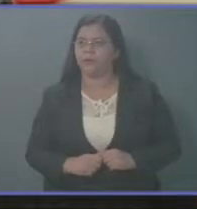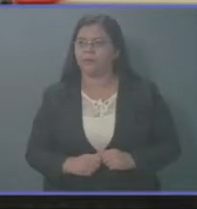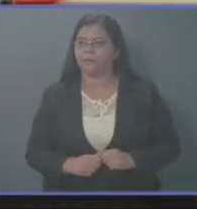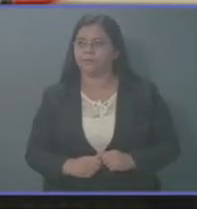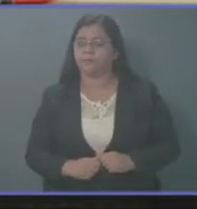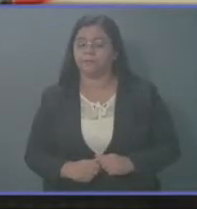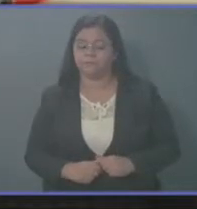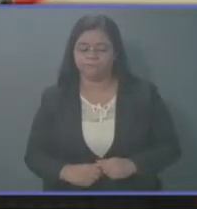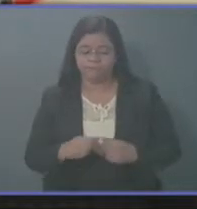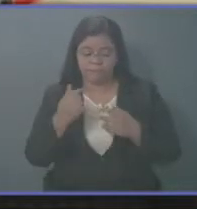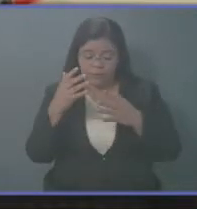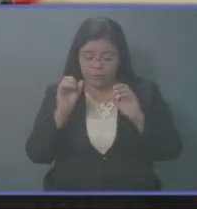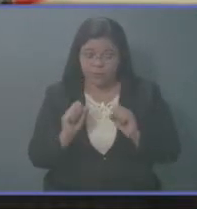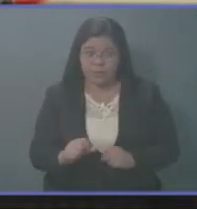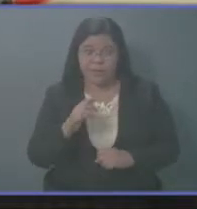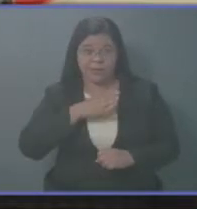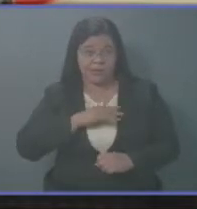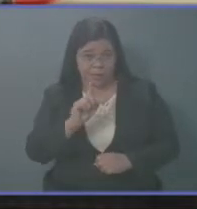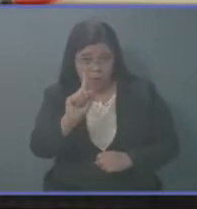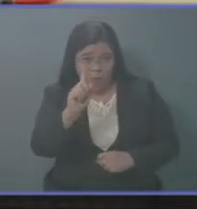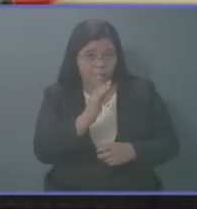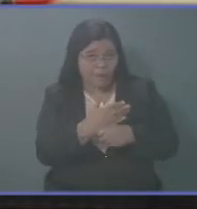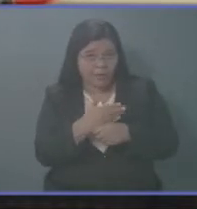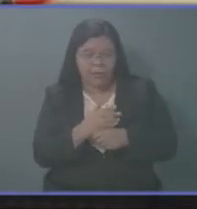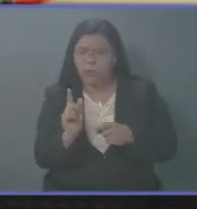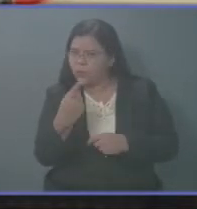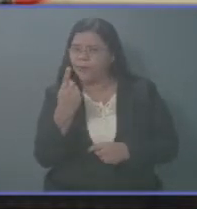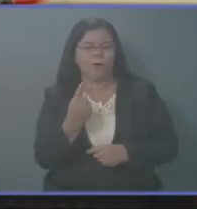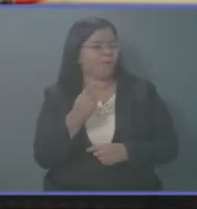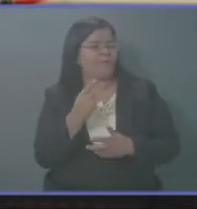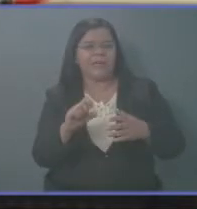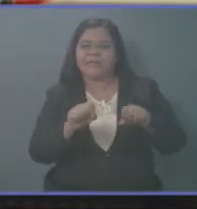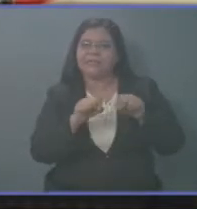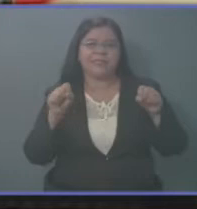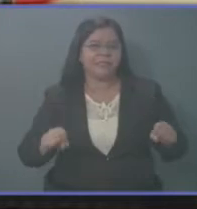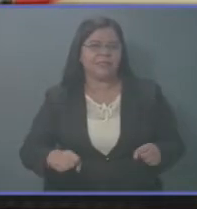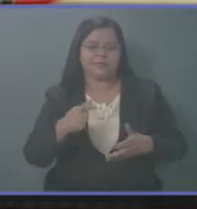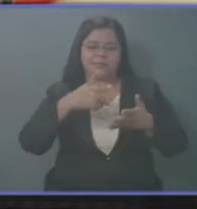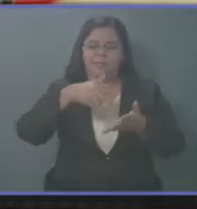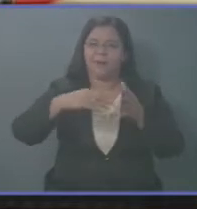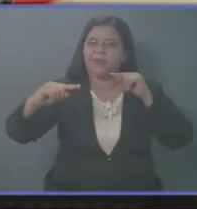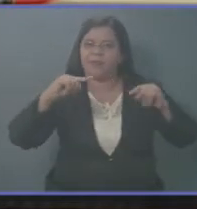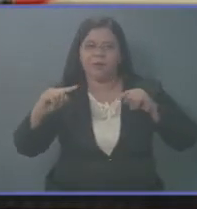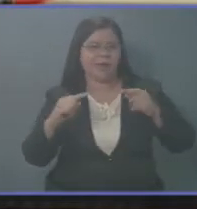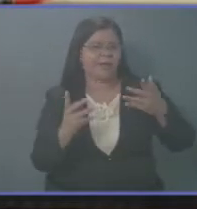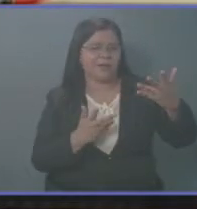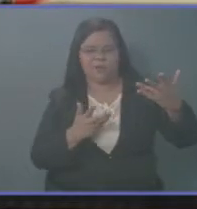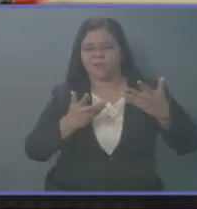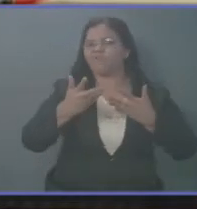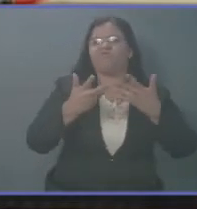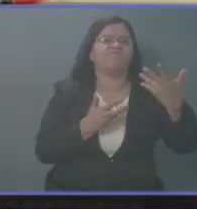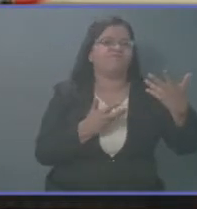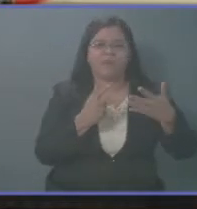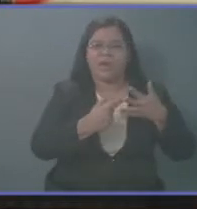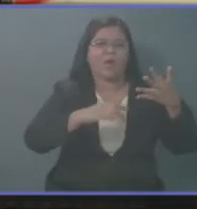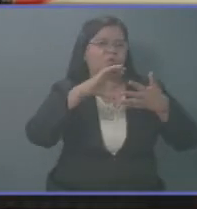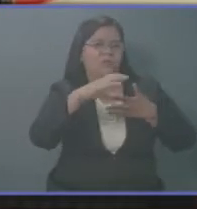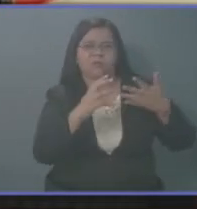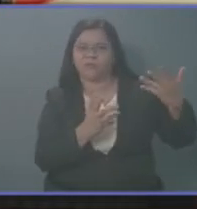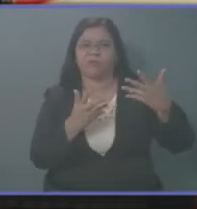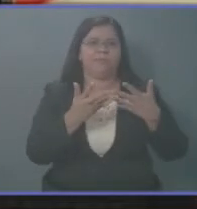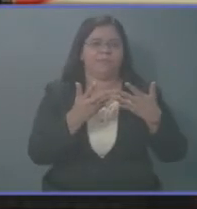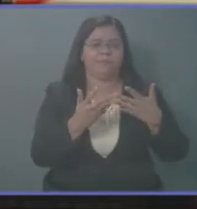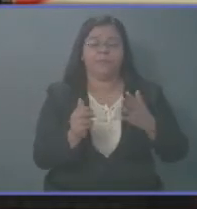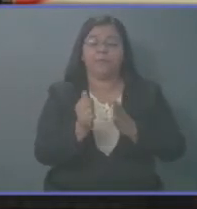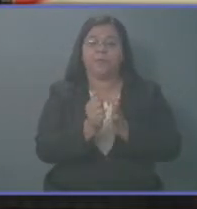La existencia de un partido único oficial es incompatible con el sistema democrático y con la forma de gobierno establecidos en esta Constitución.